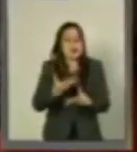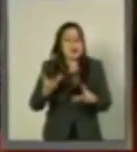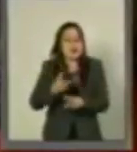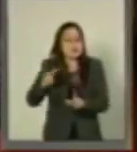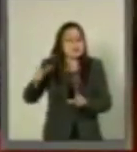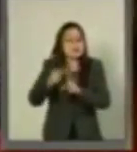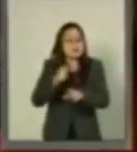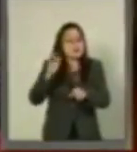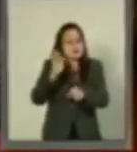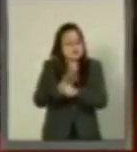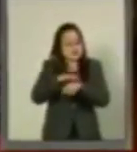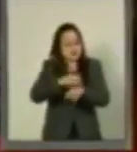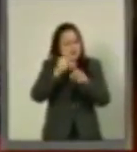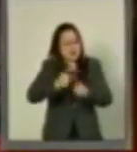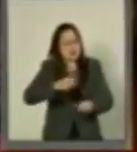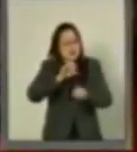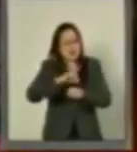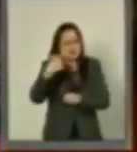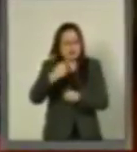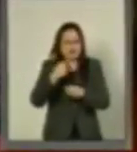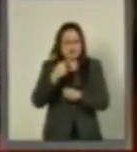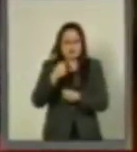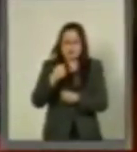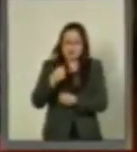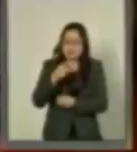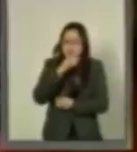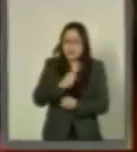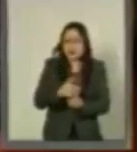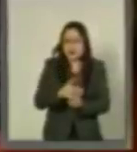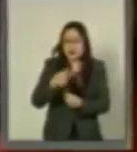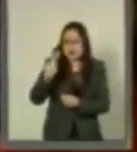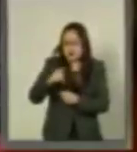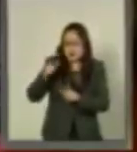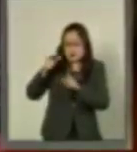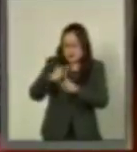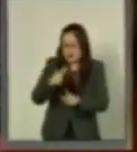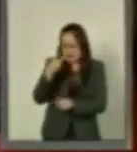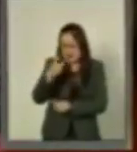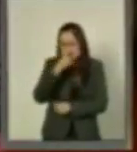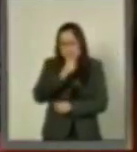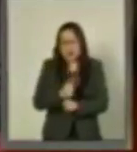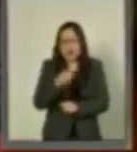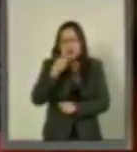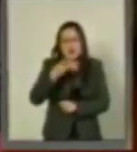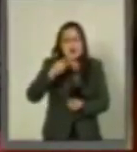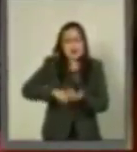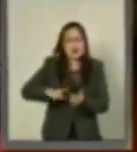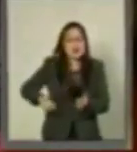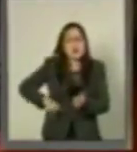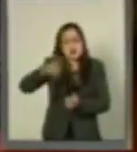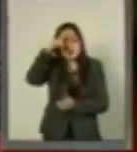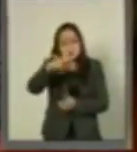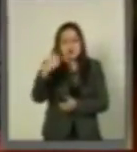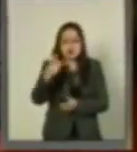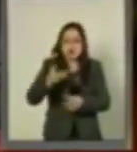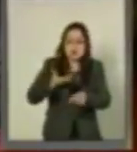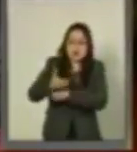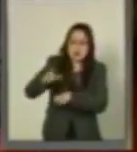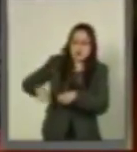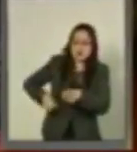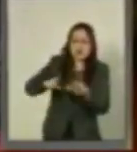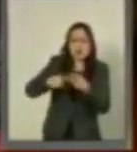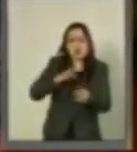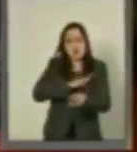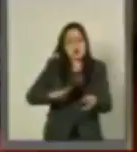en el tema de la seguridad, de la protección. Es el Estado mexicano, son los gobiernos estatales, son los